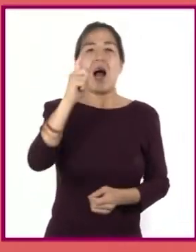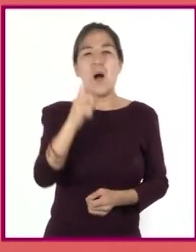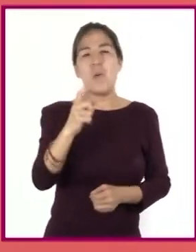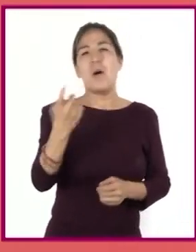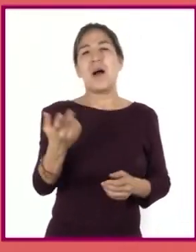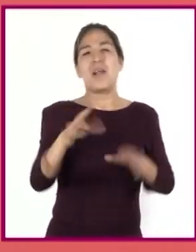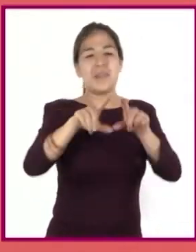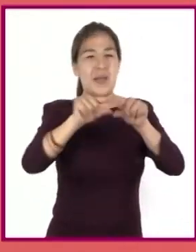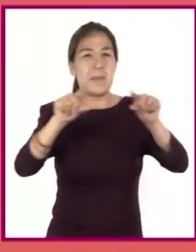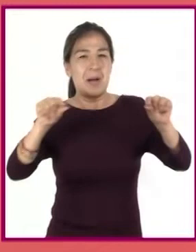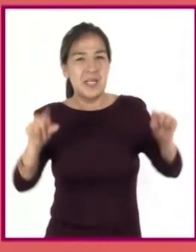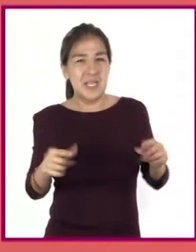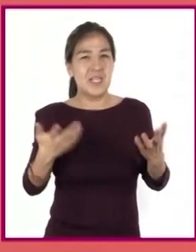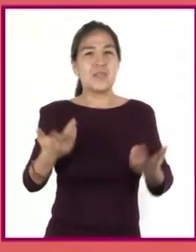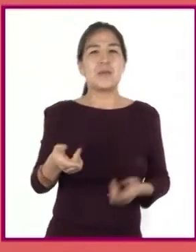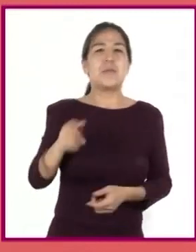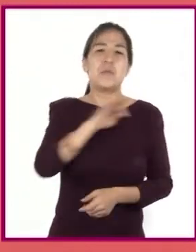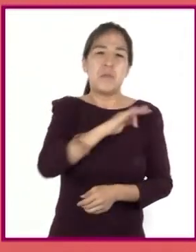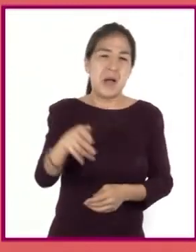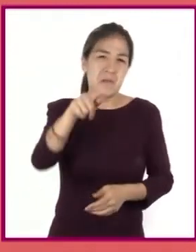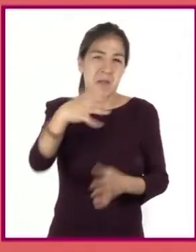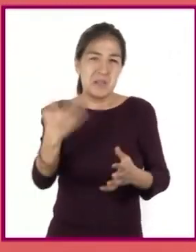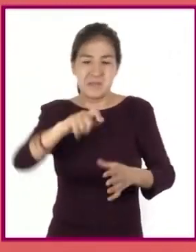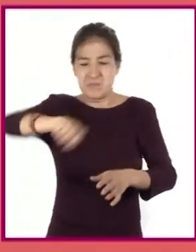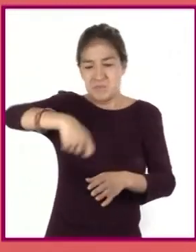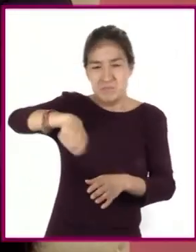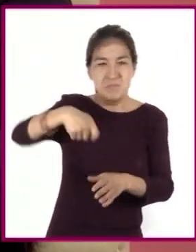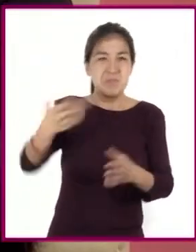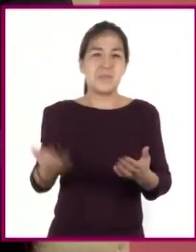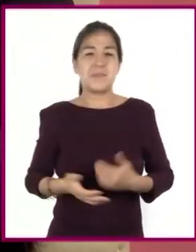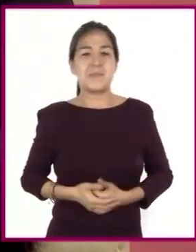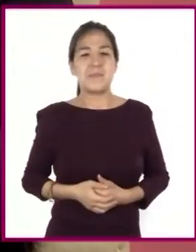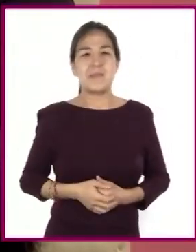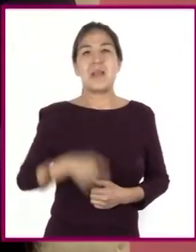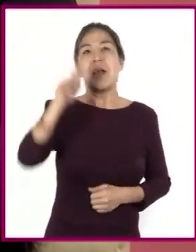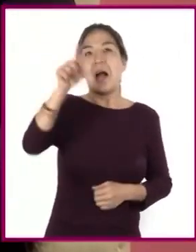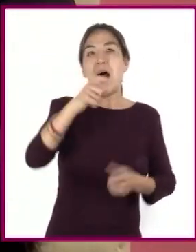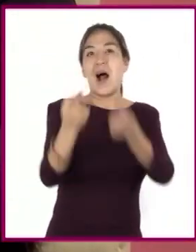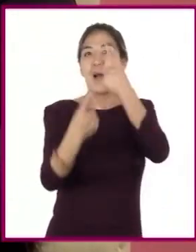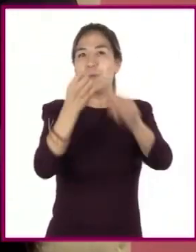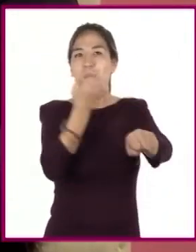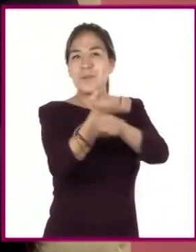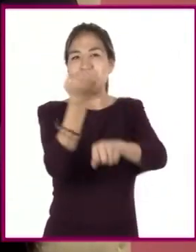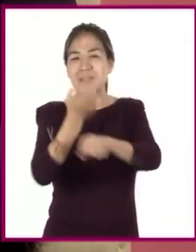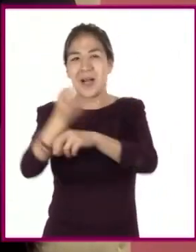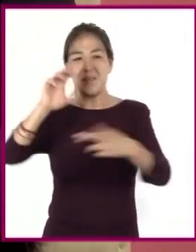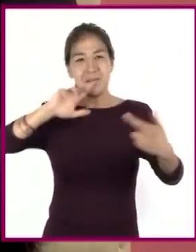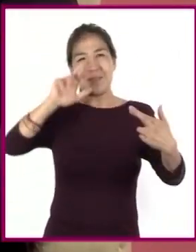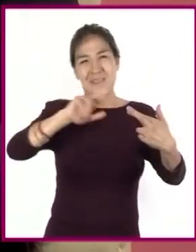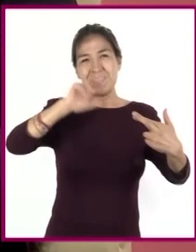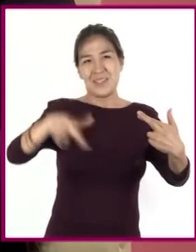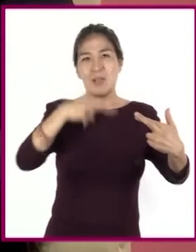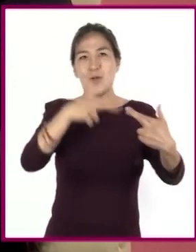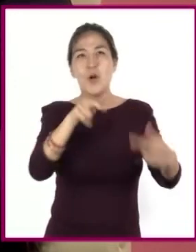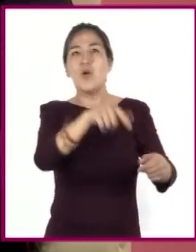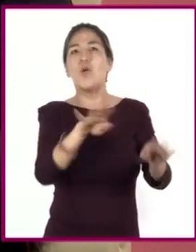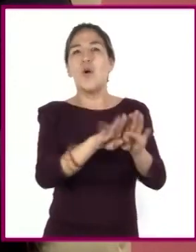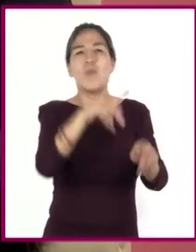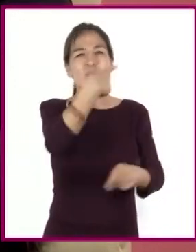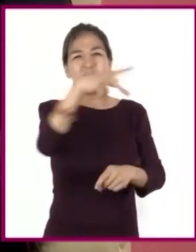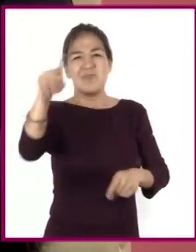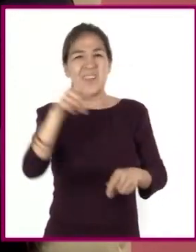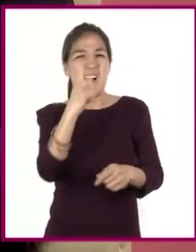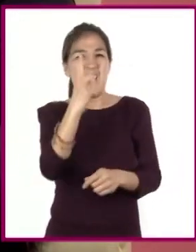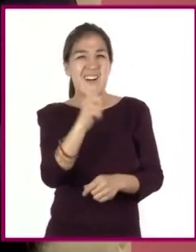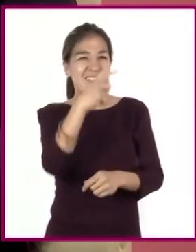nos estén viendo, seguramente habrá frutas y habrá aguas regionales que pueden contribuir y que a lo mejor ni siquiera necesitan